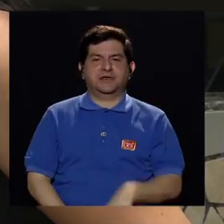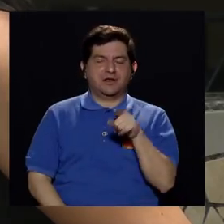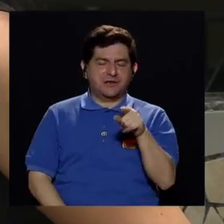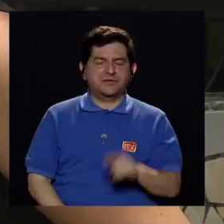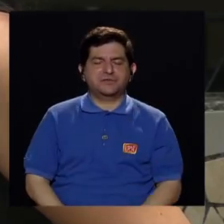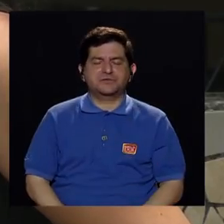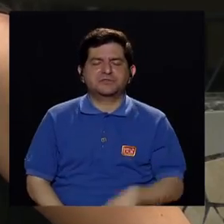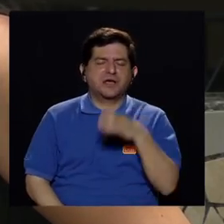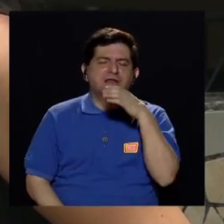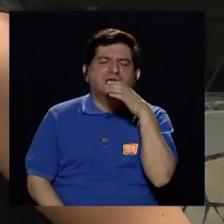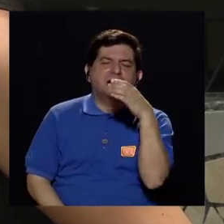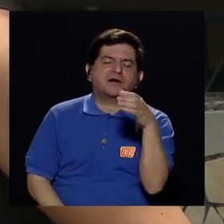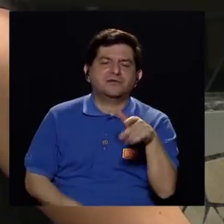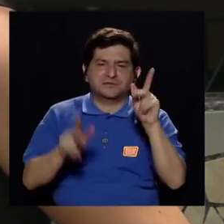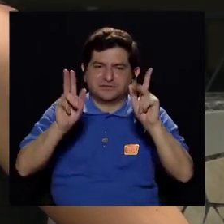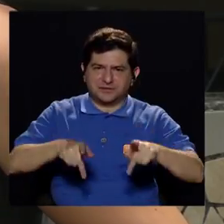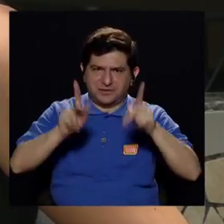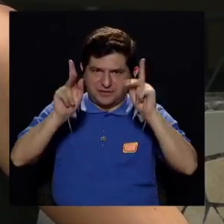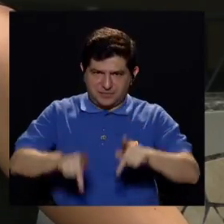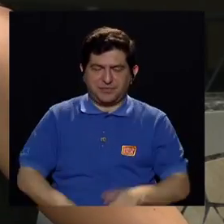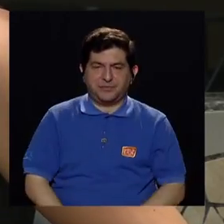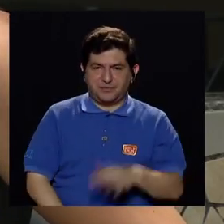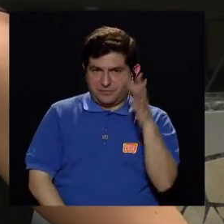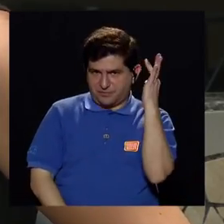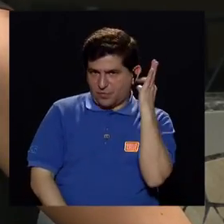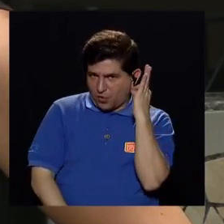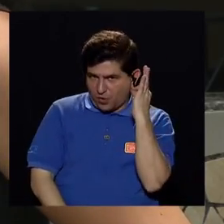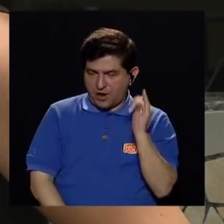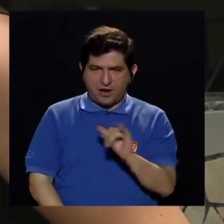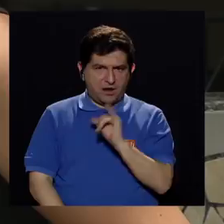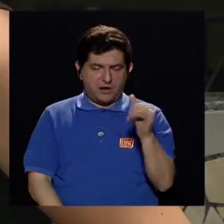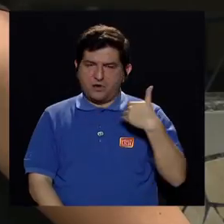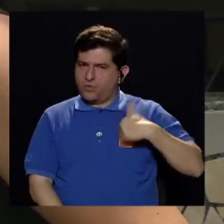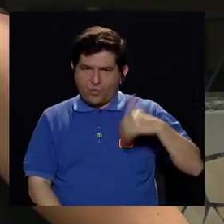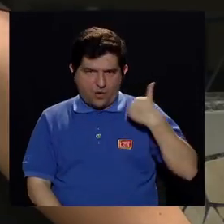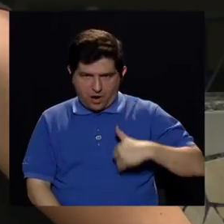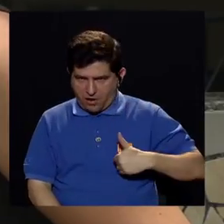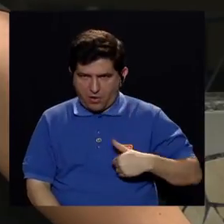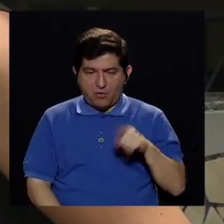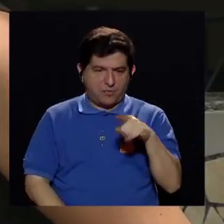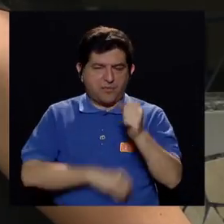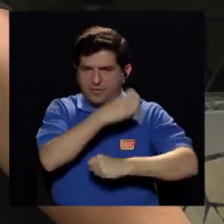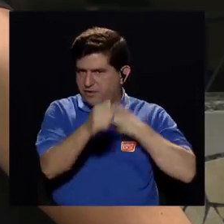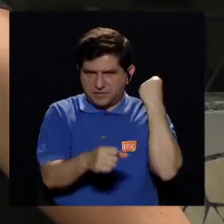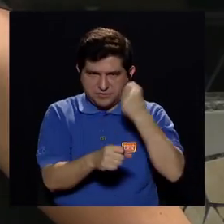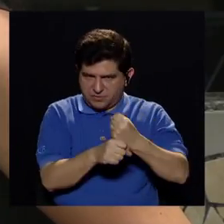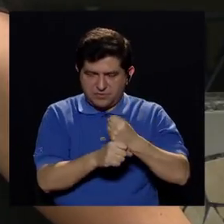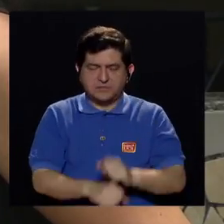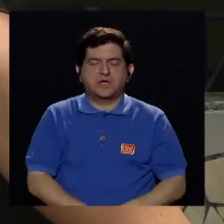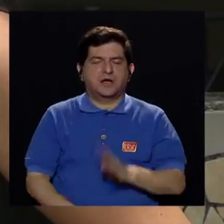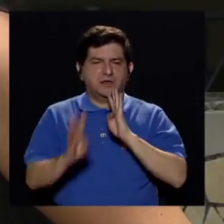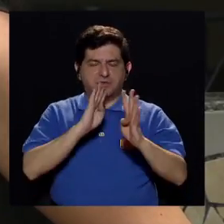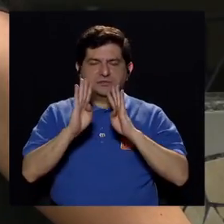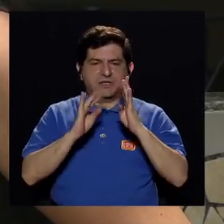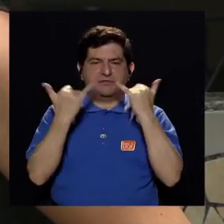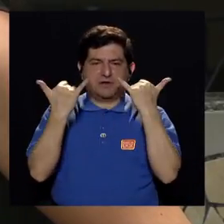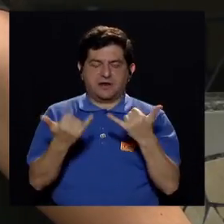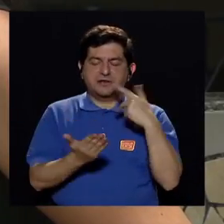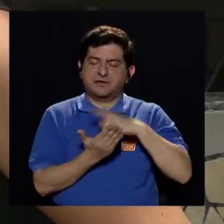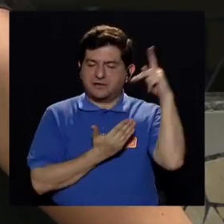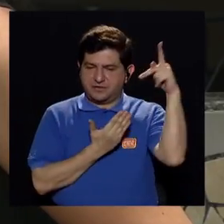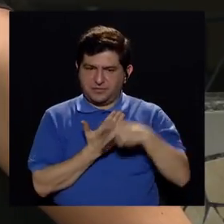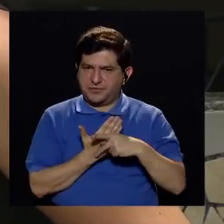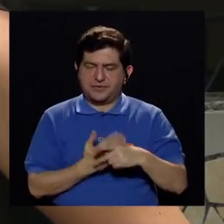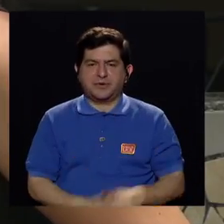poderle recomendar a estas personas, tanto mujeres como hombres en este rango de edad, ¿verdad?, que hemos hablado durante este programa